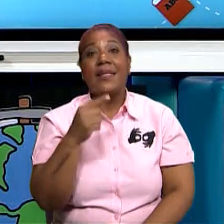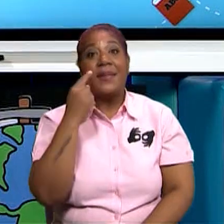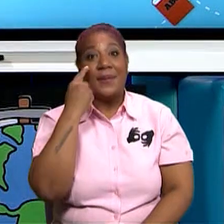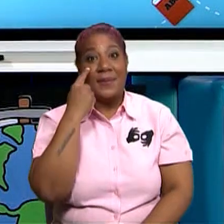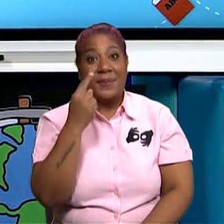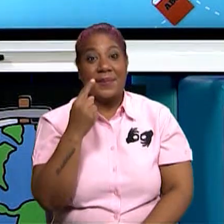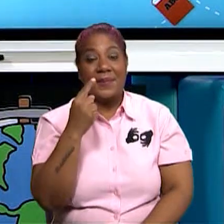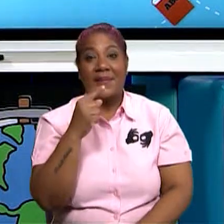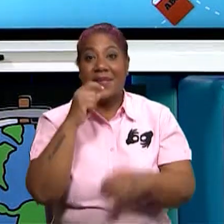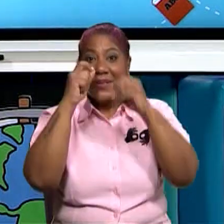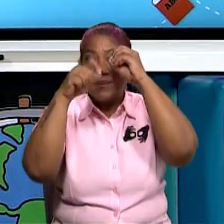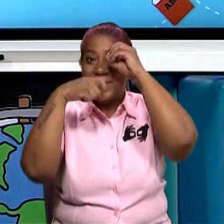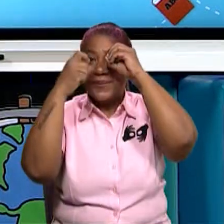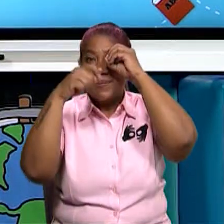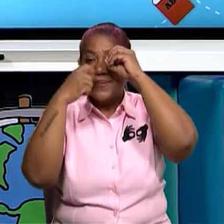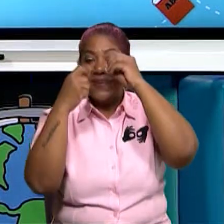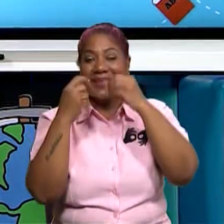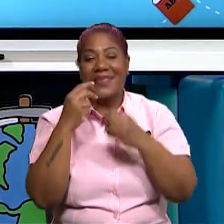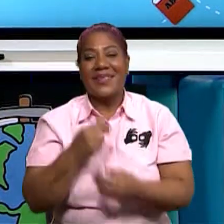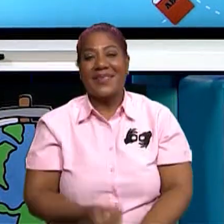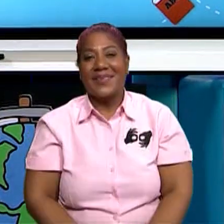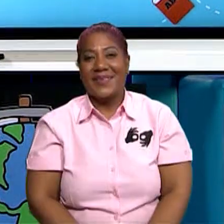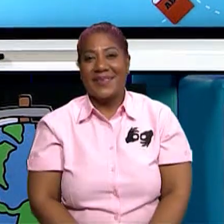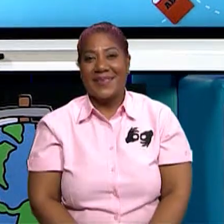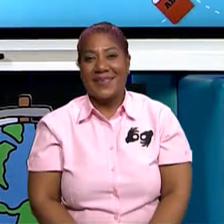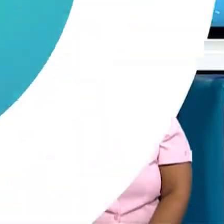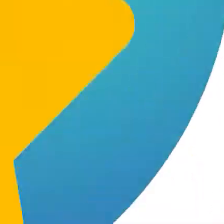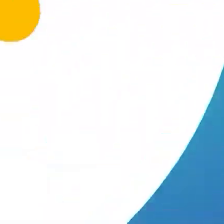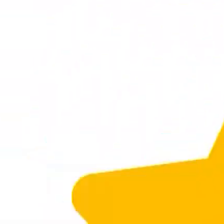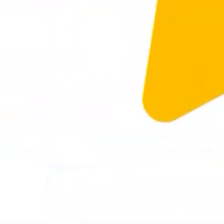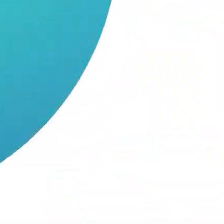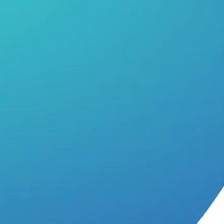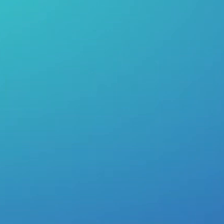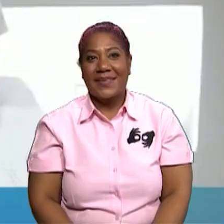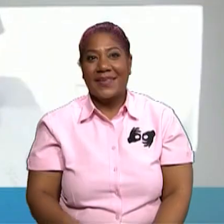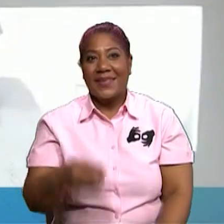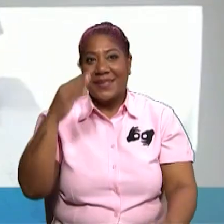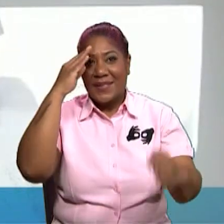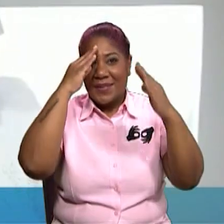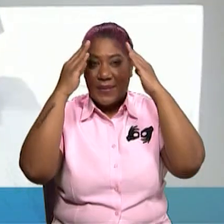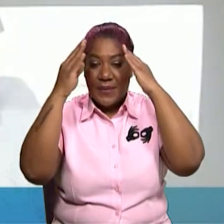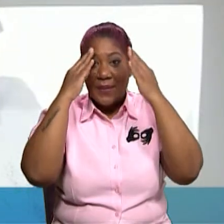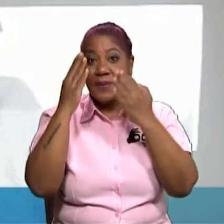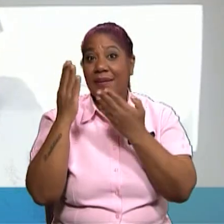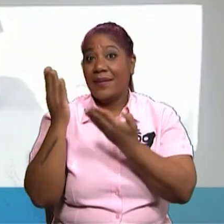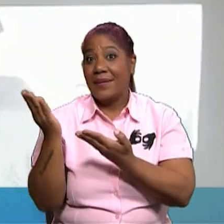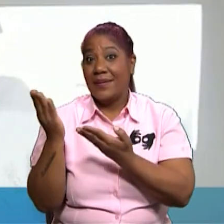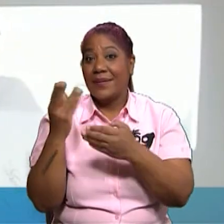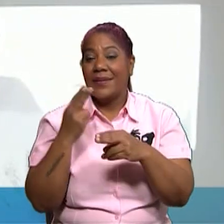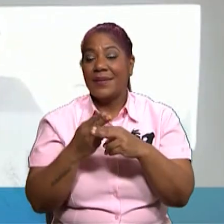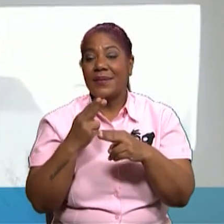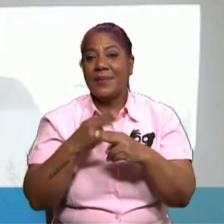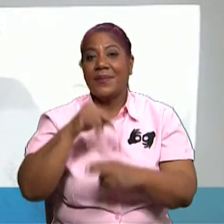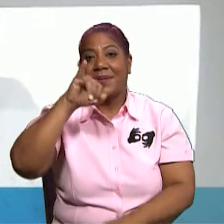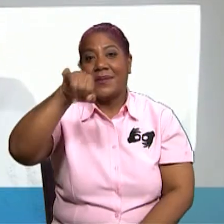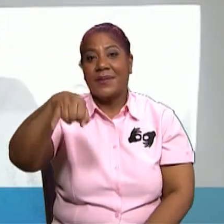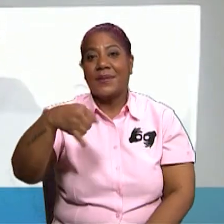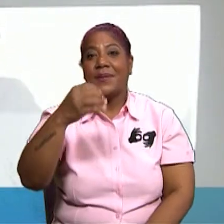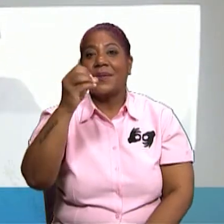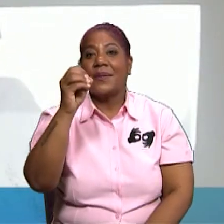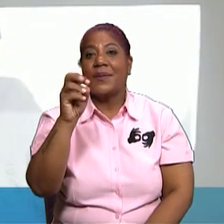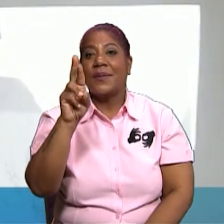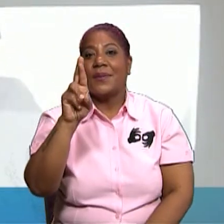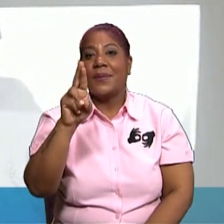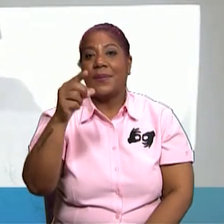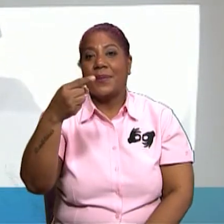de uno de nuestros compañeros. Vamos a conocerlo. Hola, mi nombre es Jorge Antonio Rodríguez.